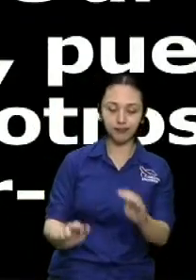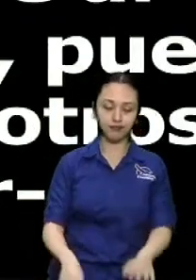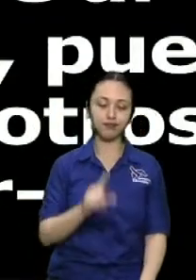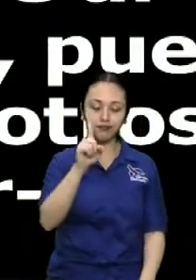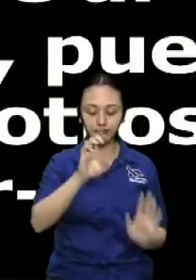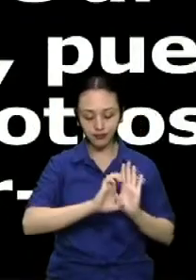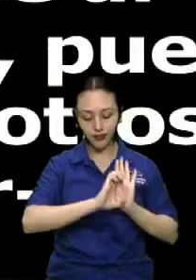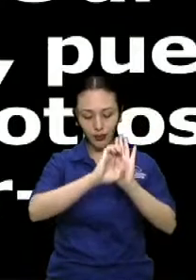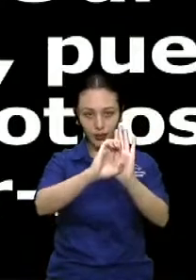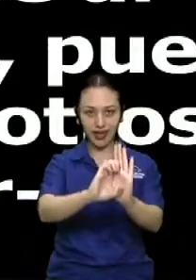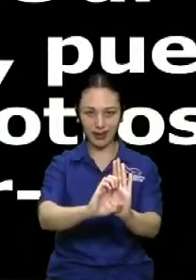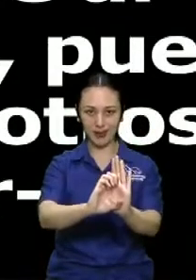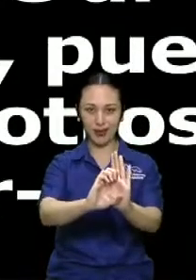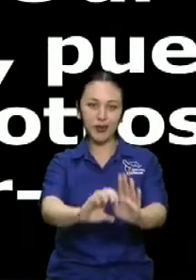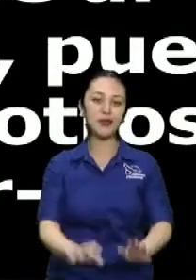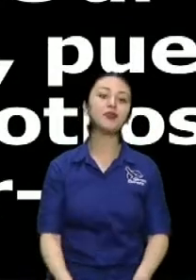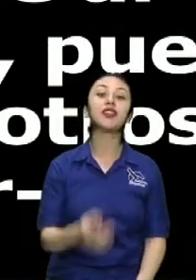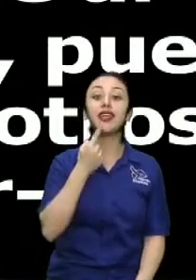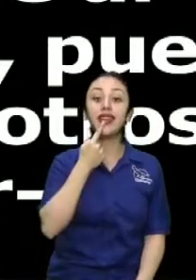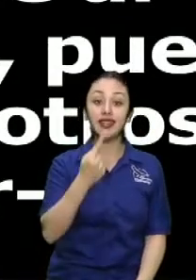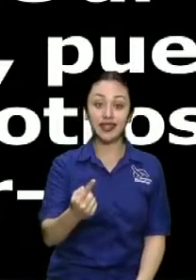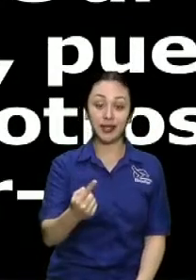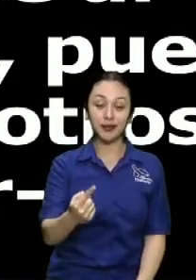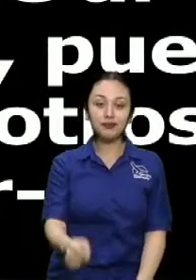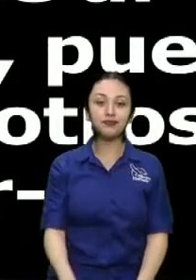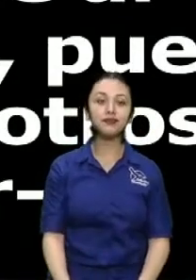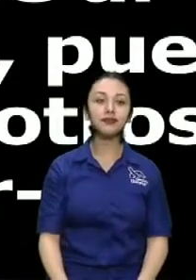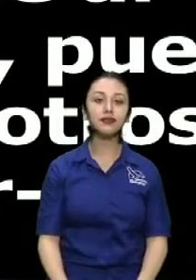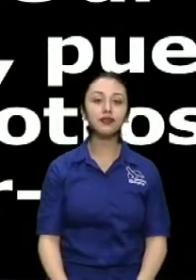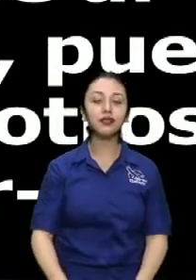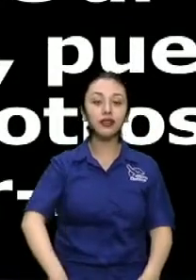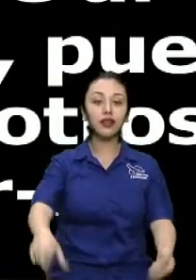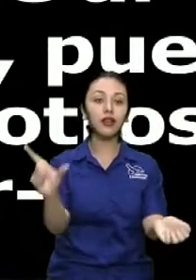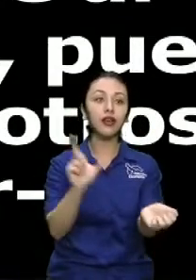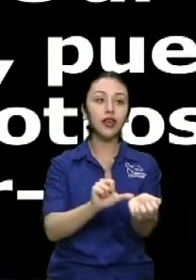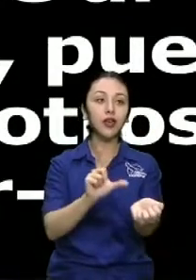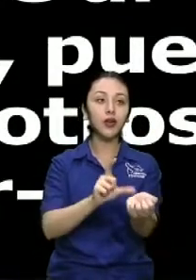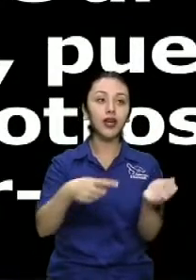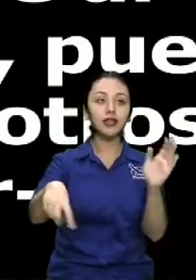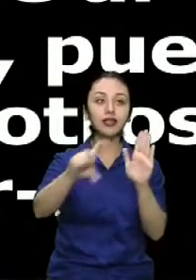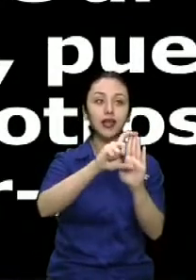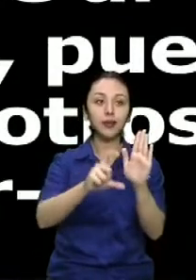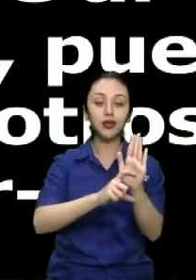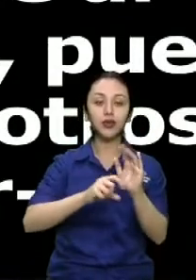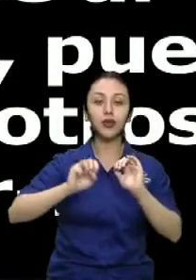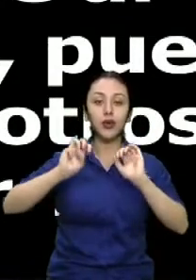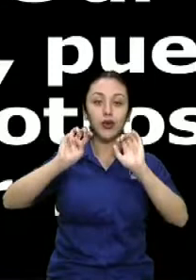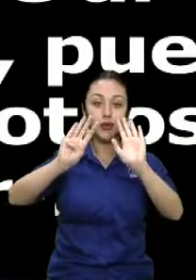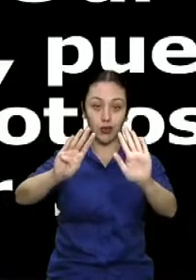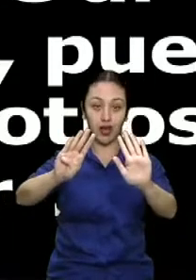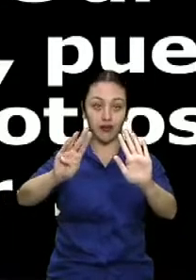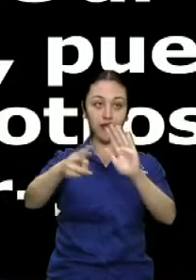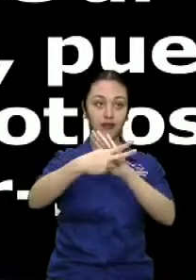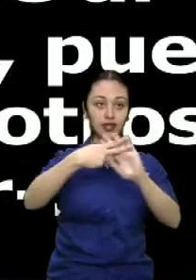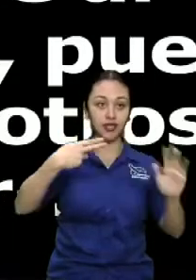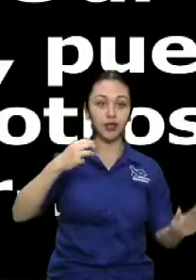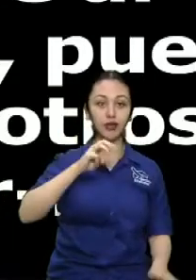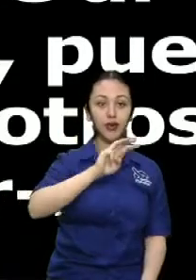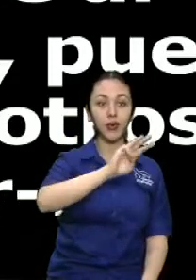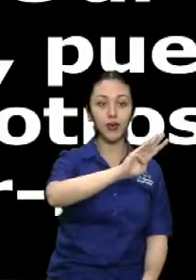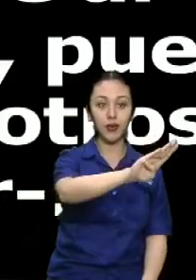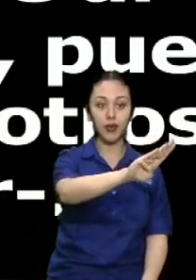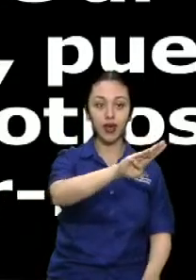Esta es la Biblia Arca Fernández. Dice, me parece, Lucas 9:48. Y les dijo, quien reciba a este niño en mi